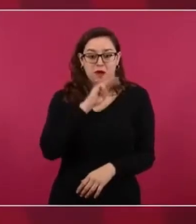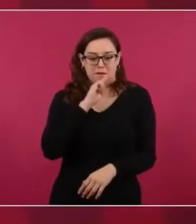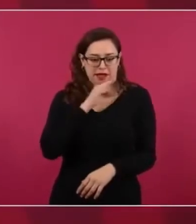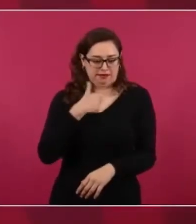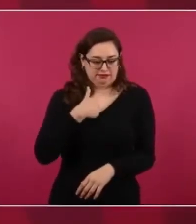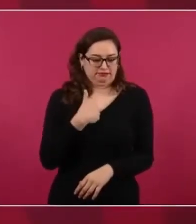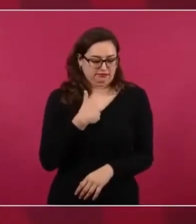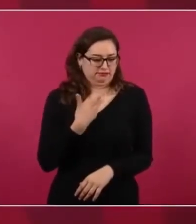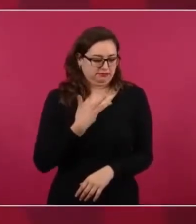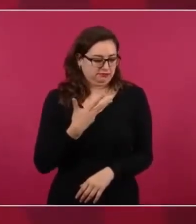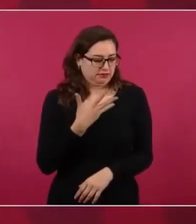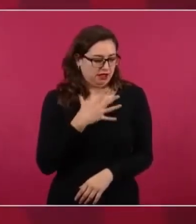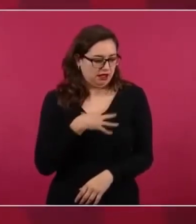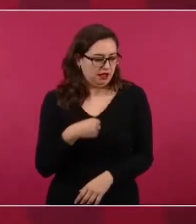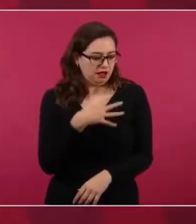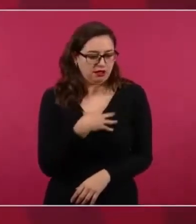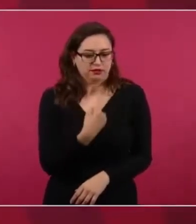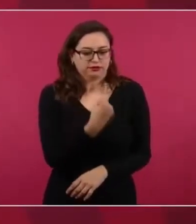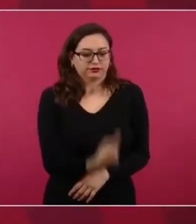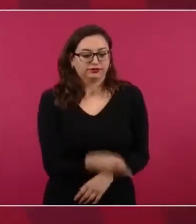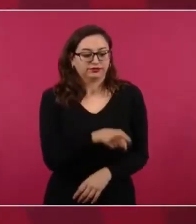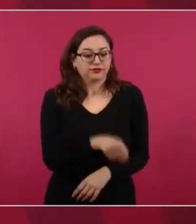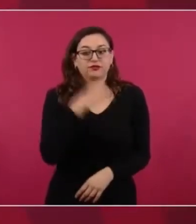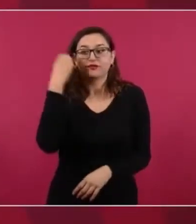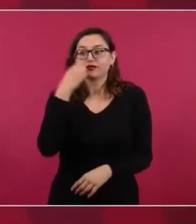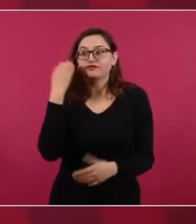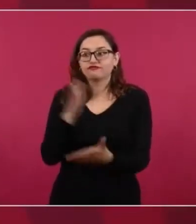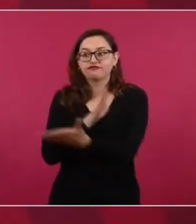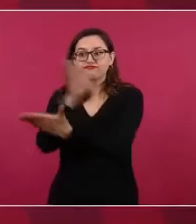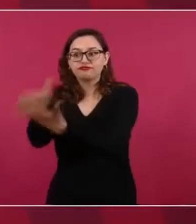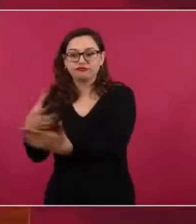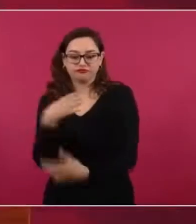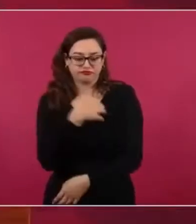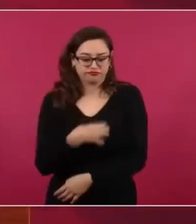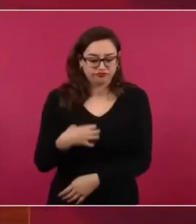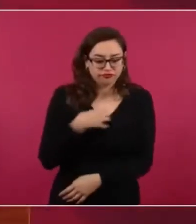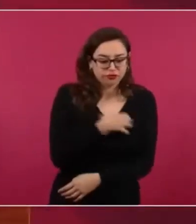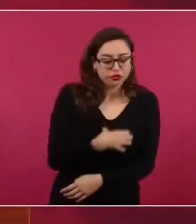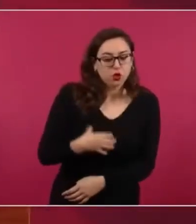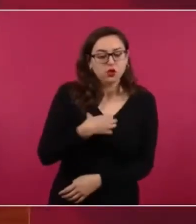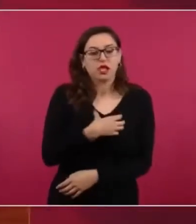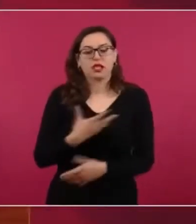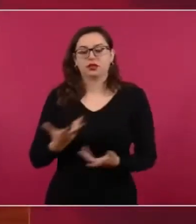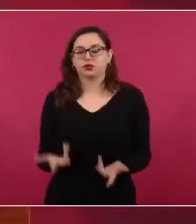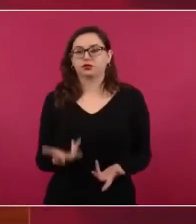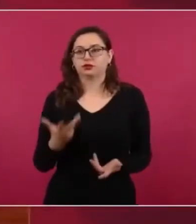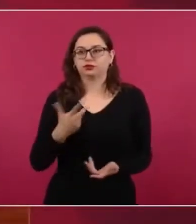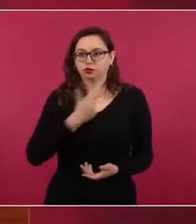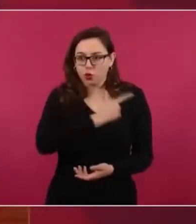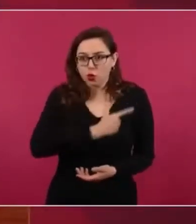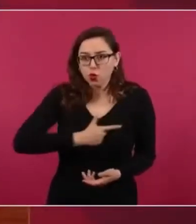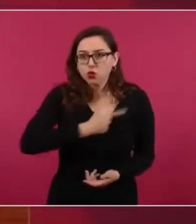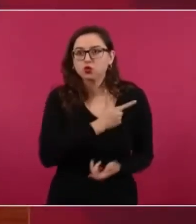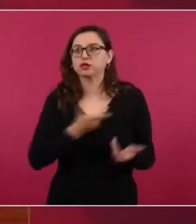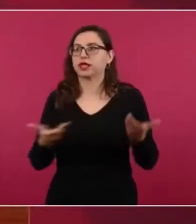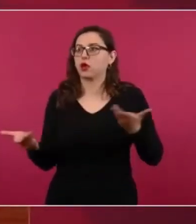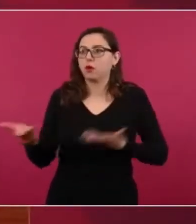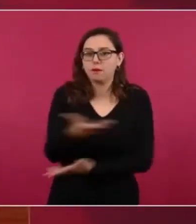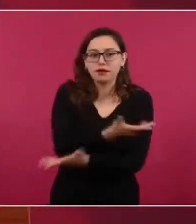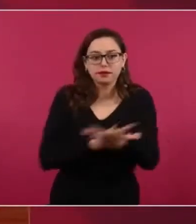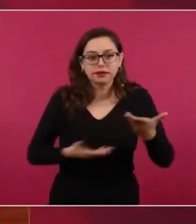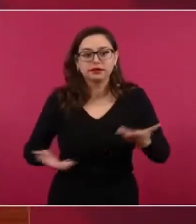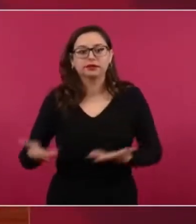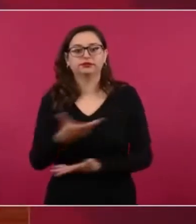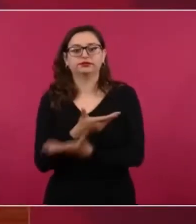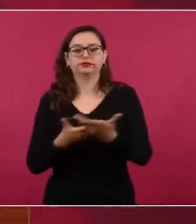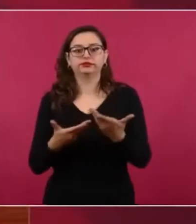Lo que me interesa es que mi hijo vaya a la escuela contento, que me interesa es que mi hija vaya a la escuela con ganas de estar con los demás, lo que me interesa es que